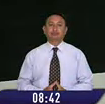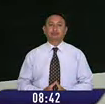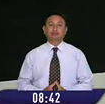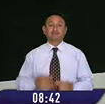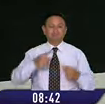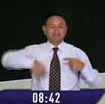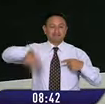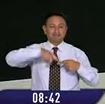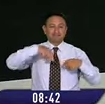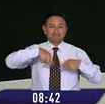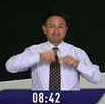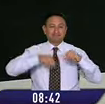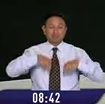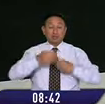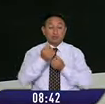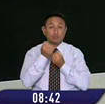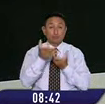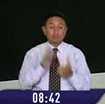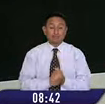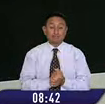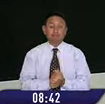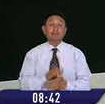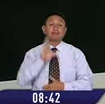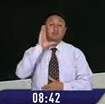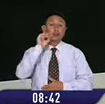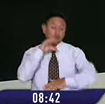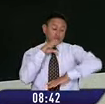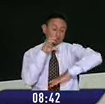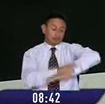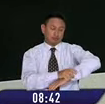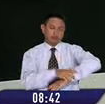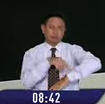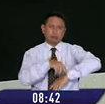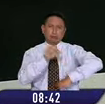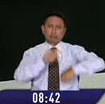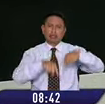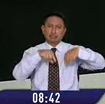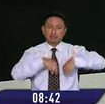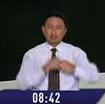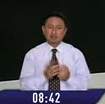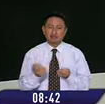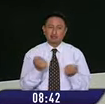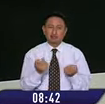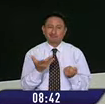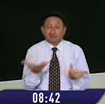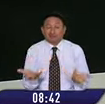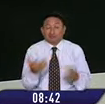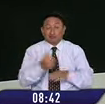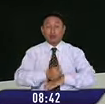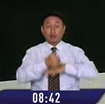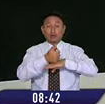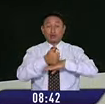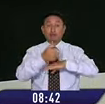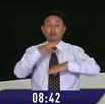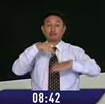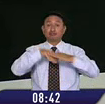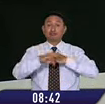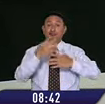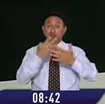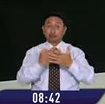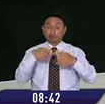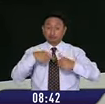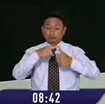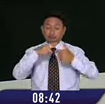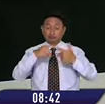De regreso, amigos, les contamos que grilletes electrónicos en mal estado y control deficiente de las autoridades penitenciarias, entre